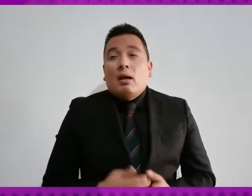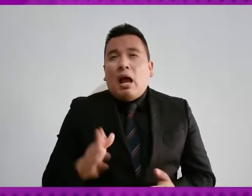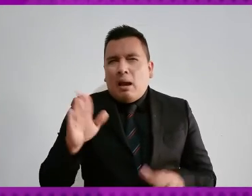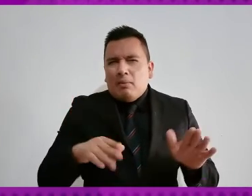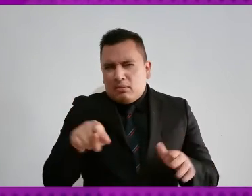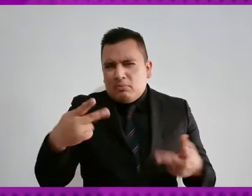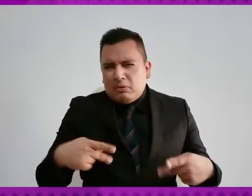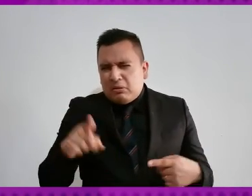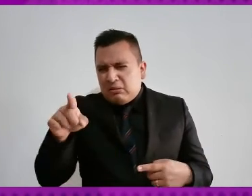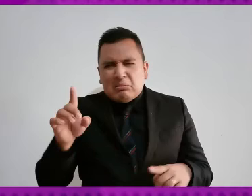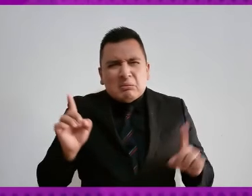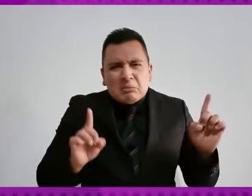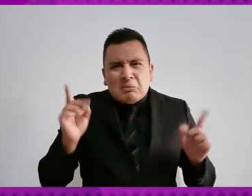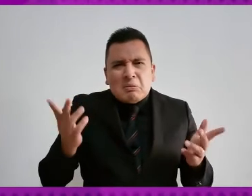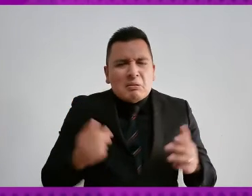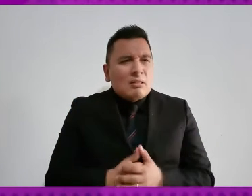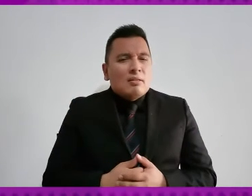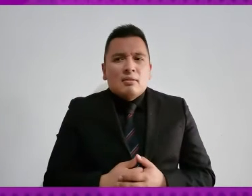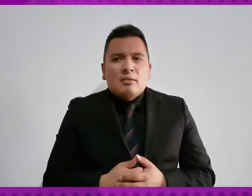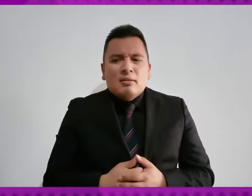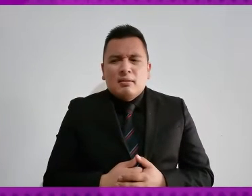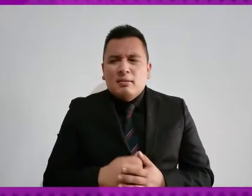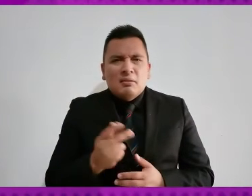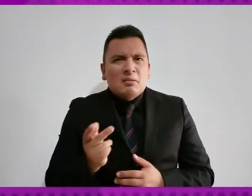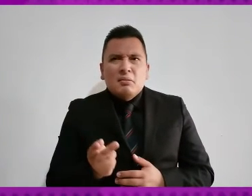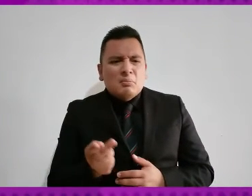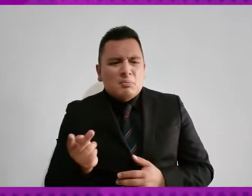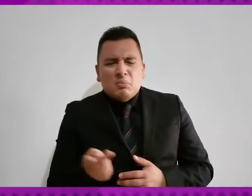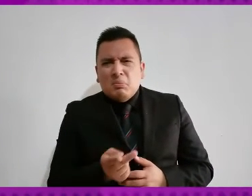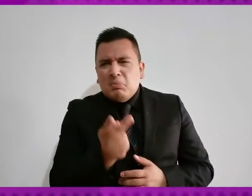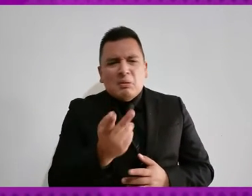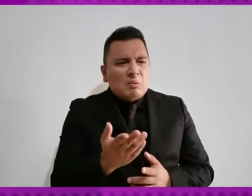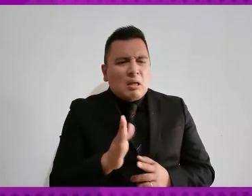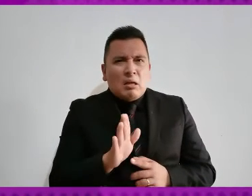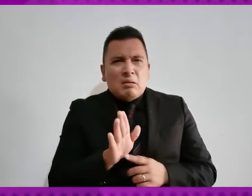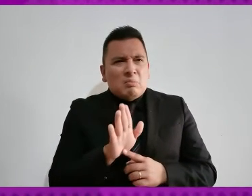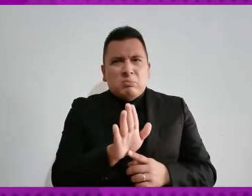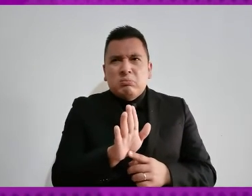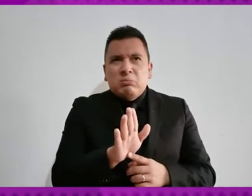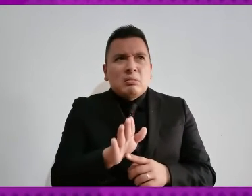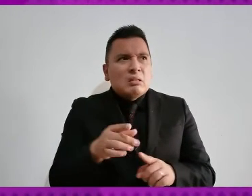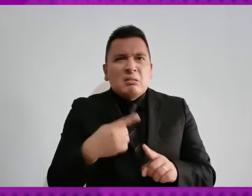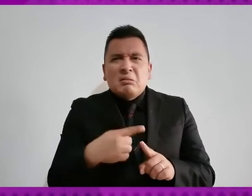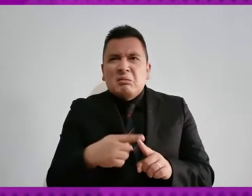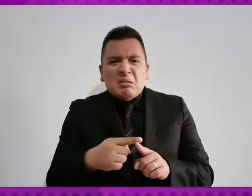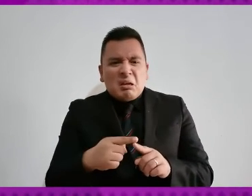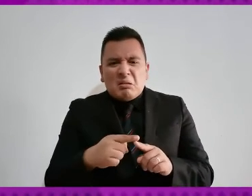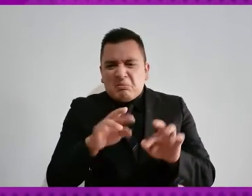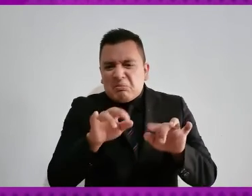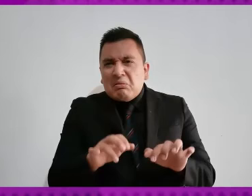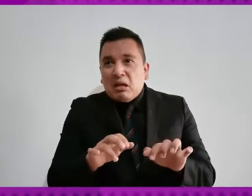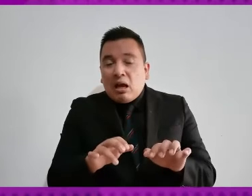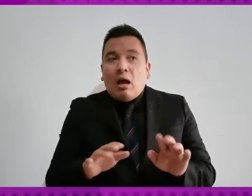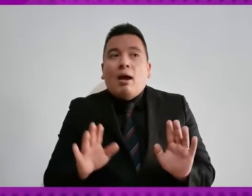luego pregunta, y es un diseño de la pregunta por parte de la Suprema Corte de Justicia de la Nación. A nosotros, a la autoridad electoral,